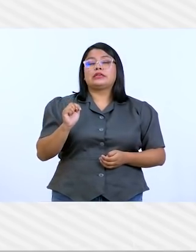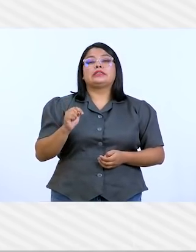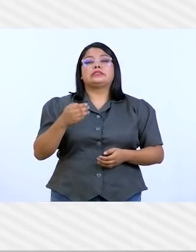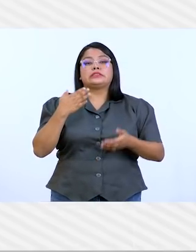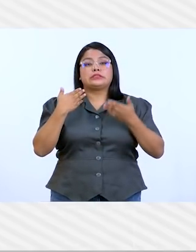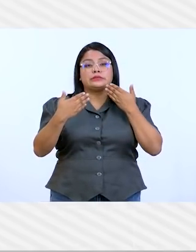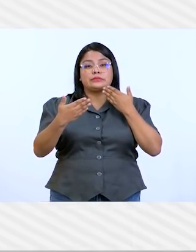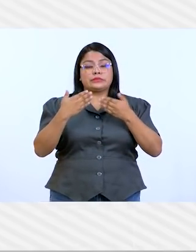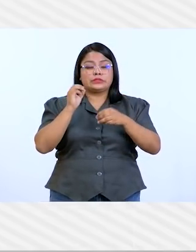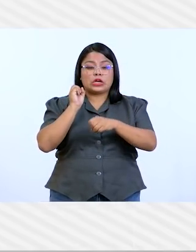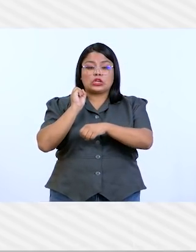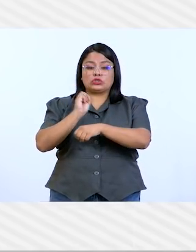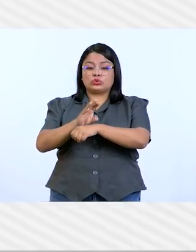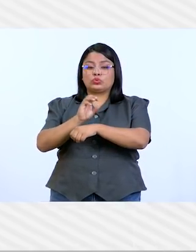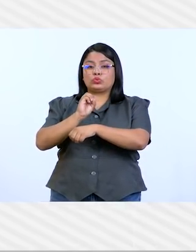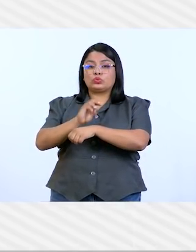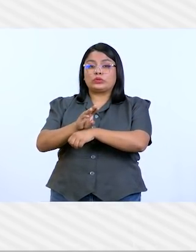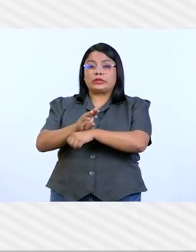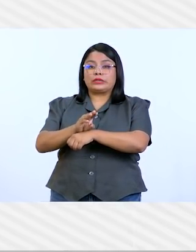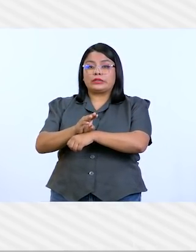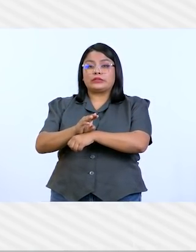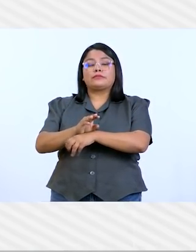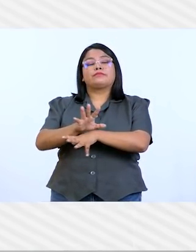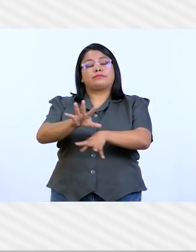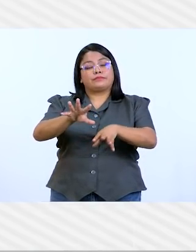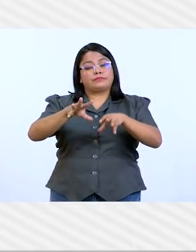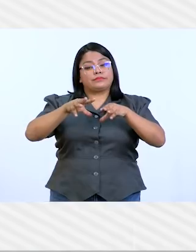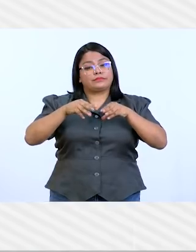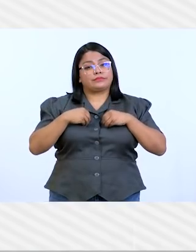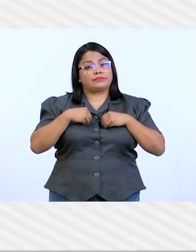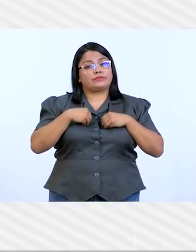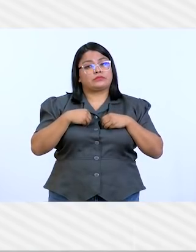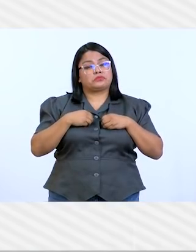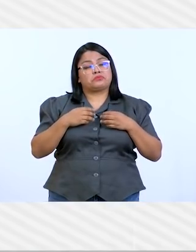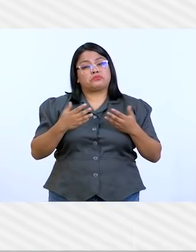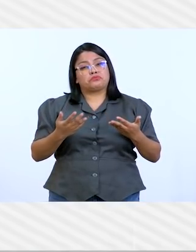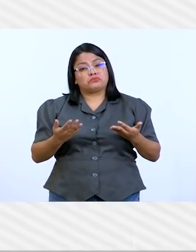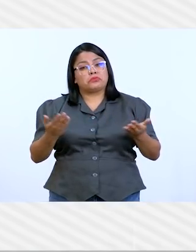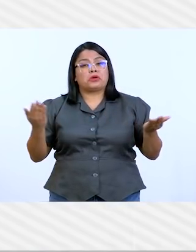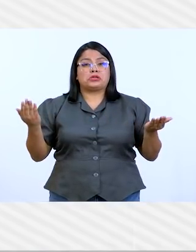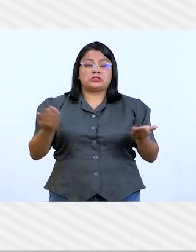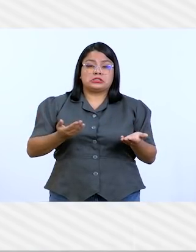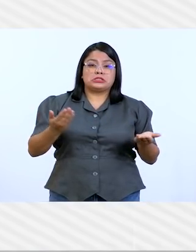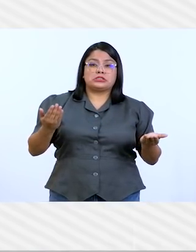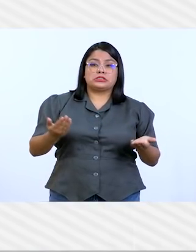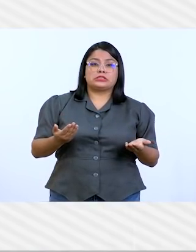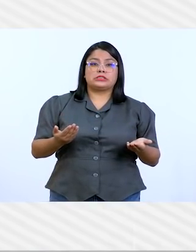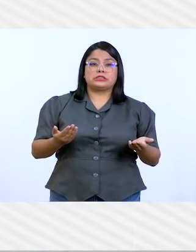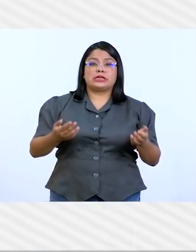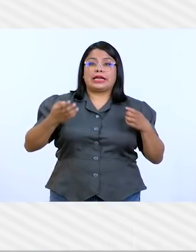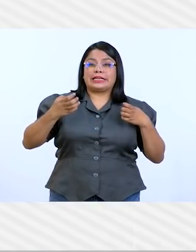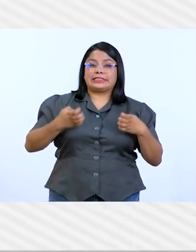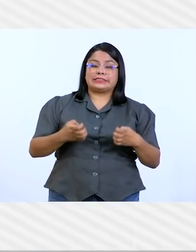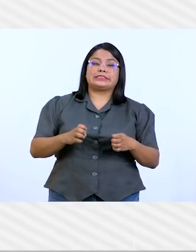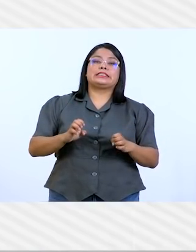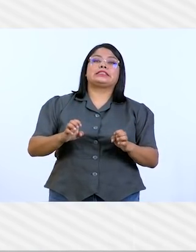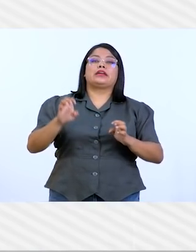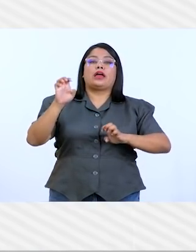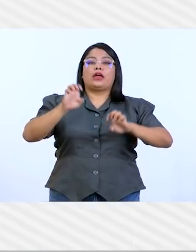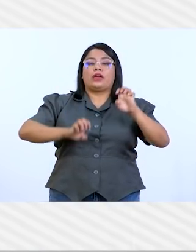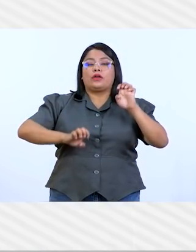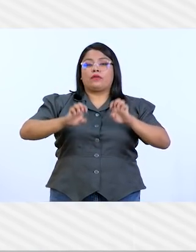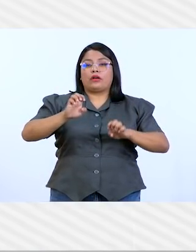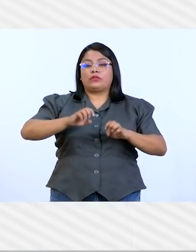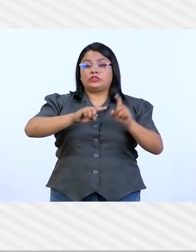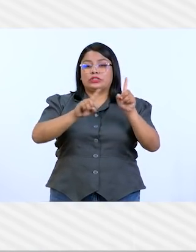se detallan algunas sugerencias que se deben tomar en cuenta, ya sea para elaborar